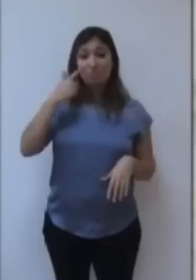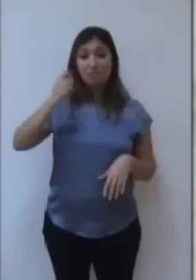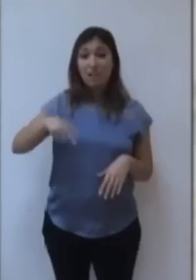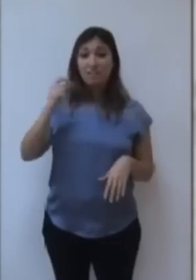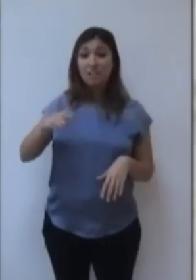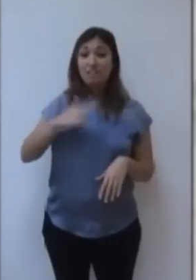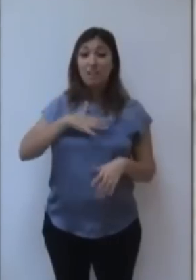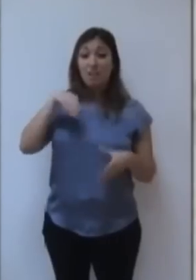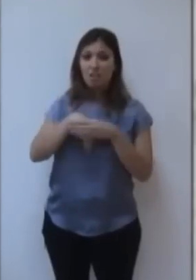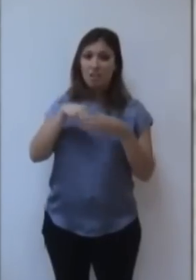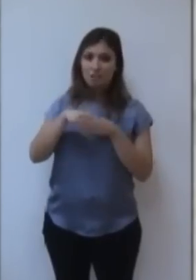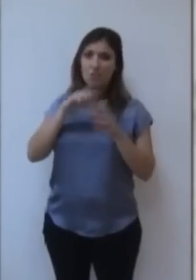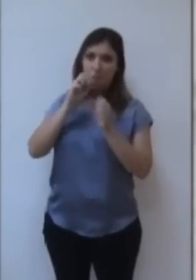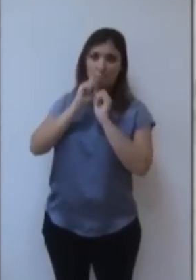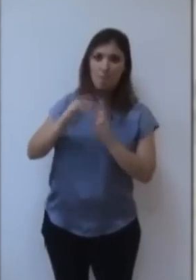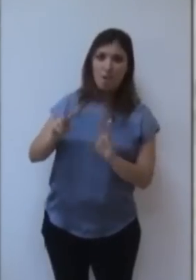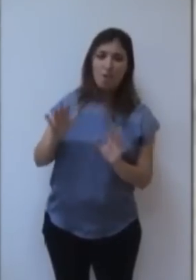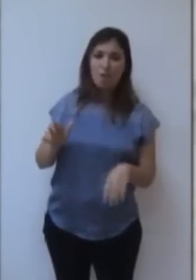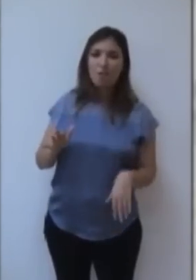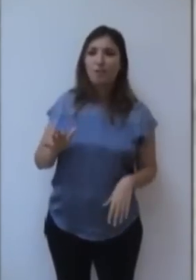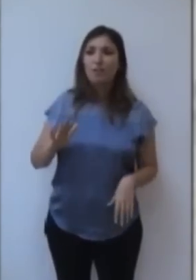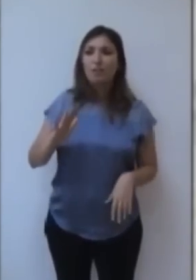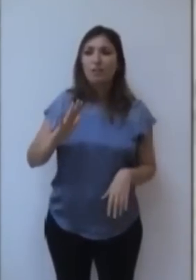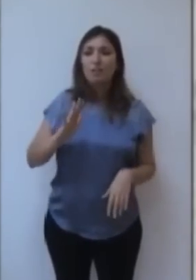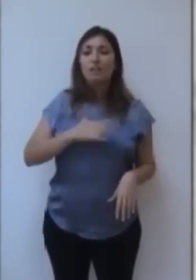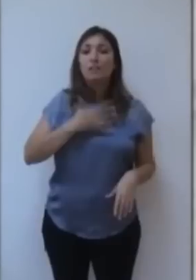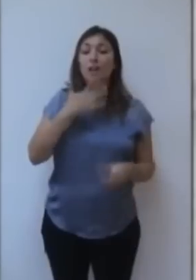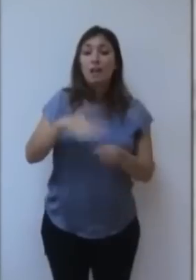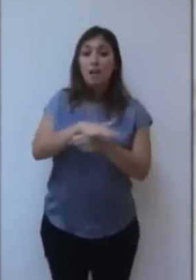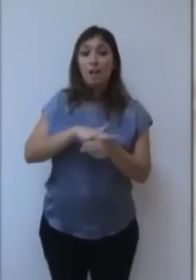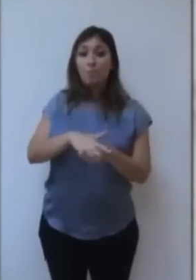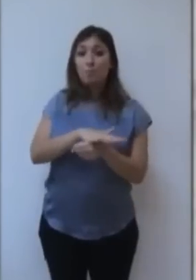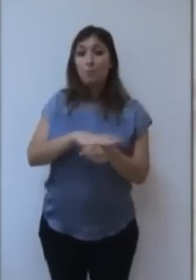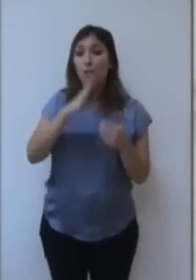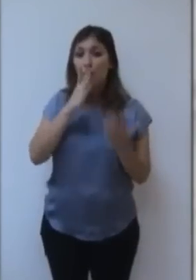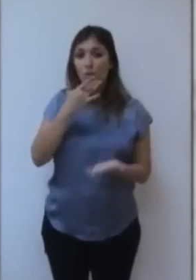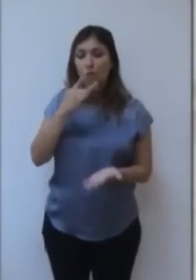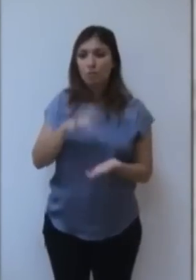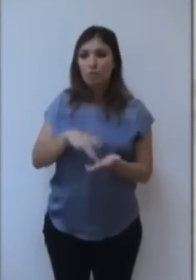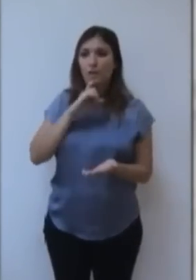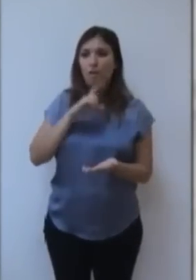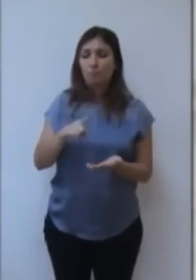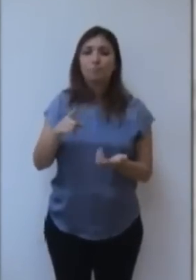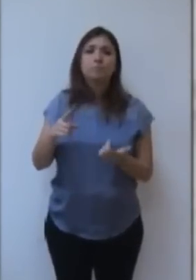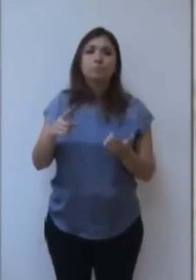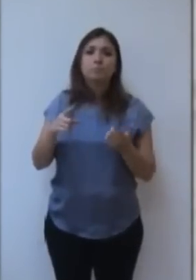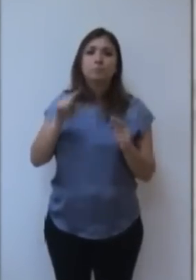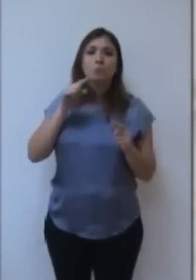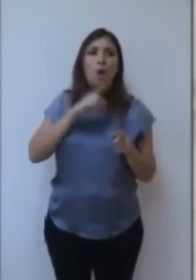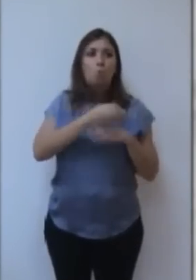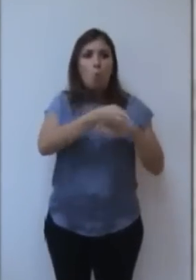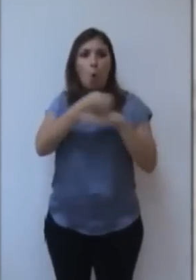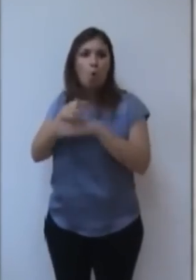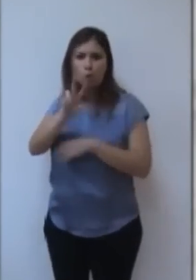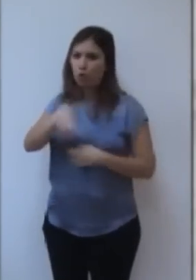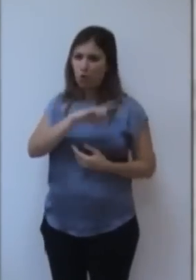palo, que esto es como sí, todo, ¿no? Por lo menos un poquito lo empleo. En los ámbitos en los que estamos, y no por señalar a los ámbitos que estamos, ¿no? Sino un